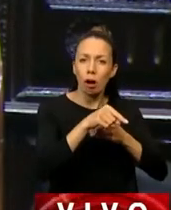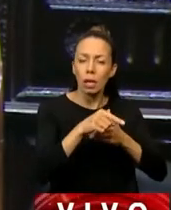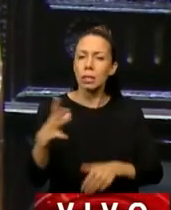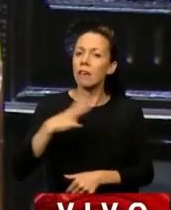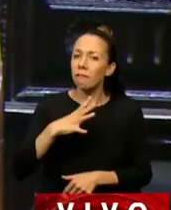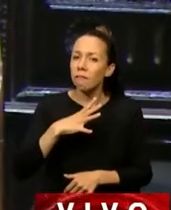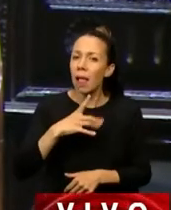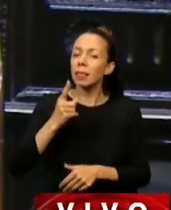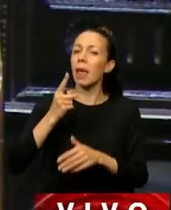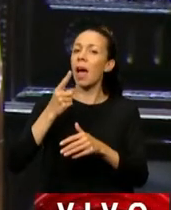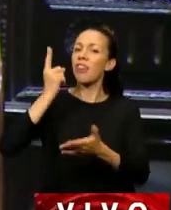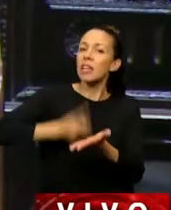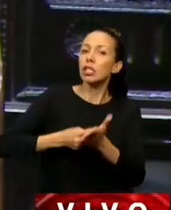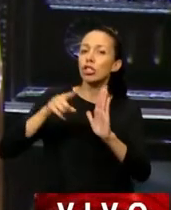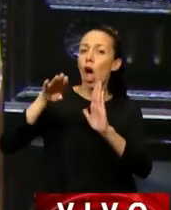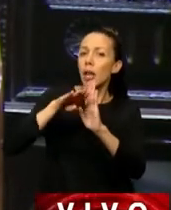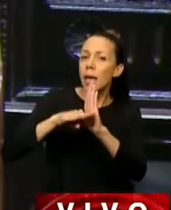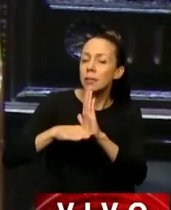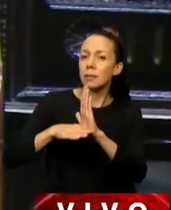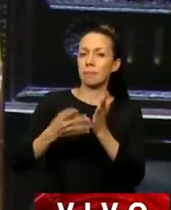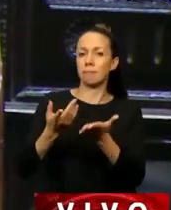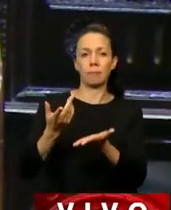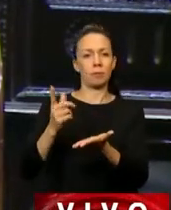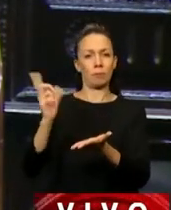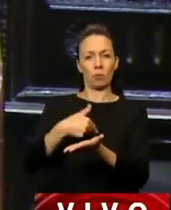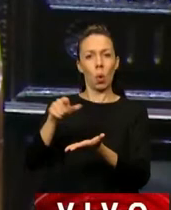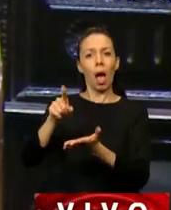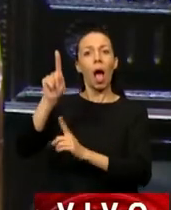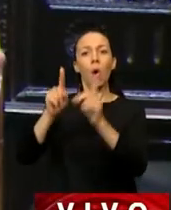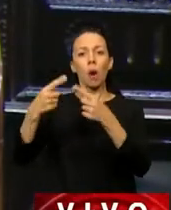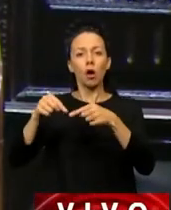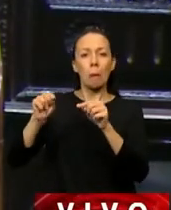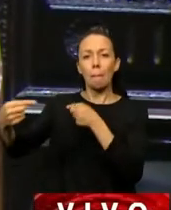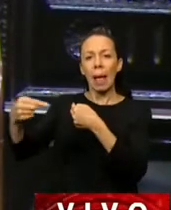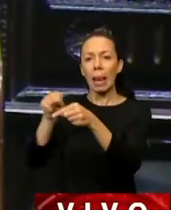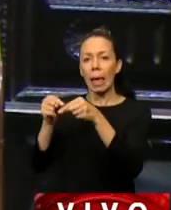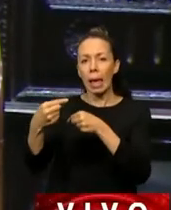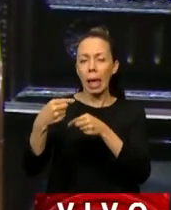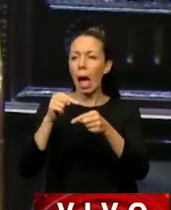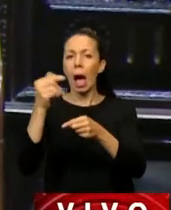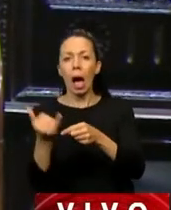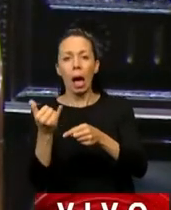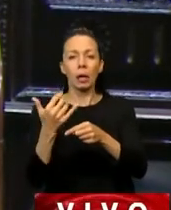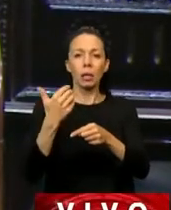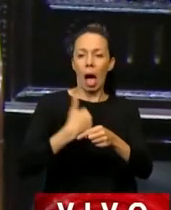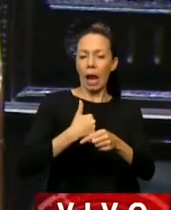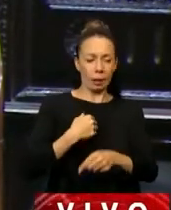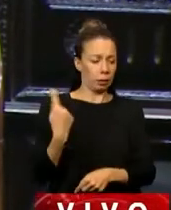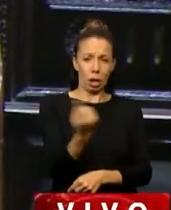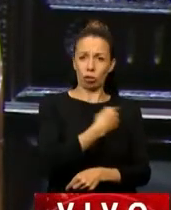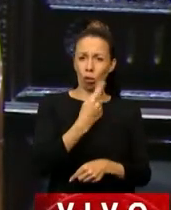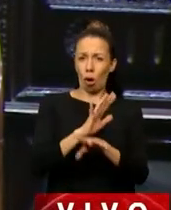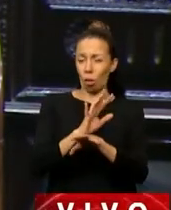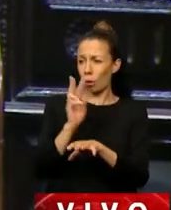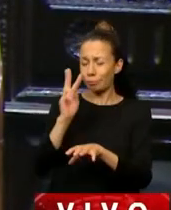toman política frente a la inmoralidad de cómo están peleándose entre ellos y todos los argentinos estamos siendo presos de